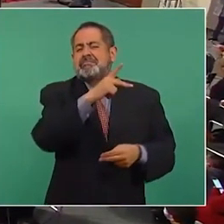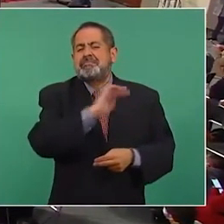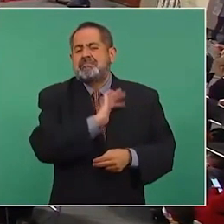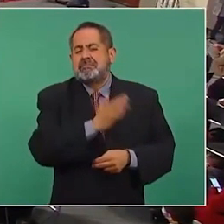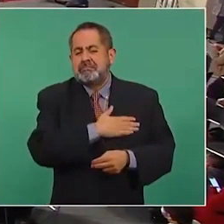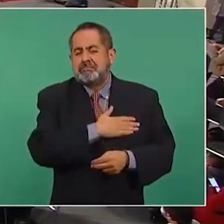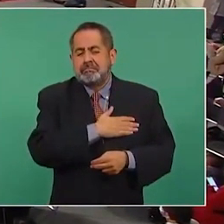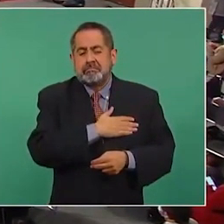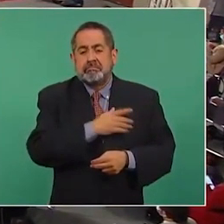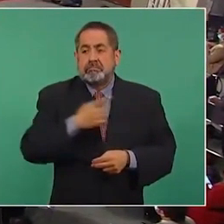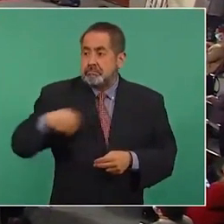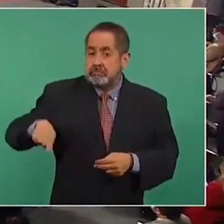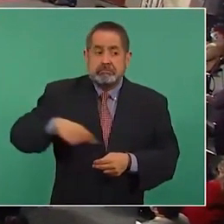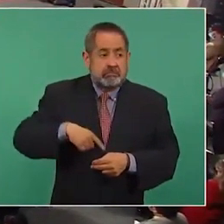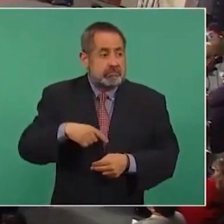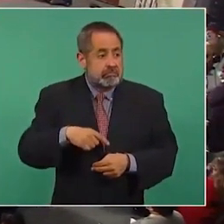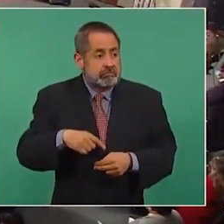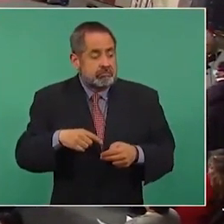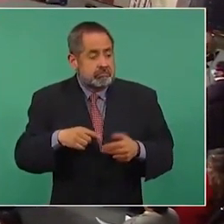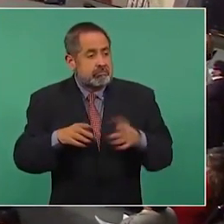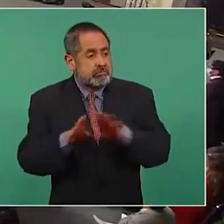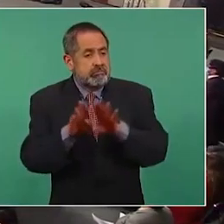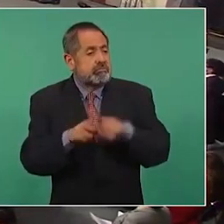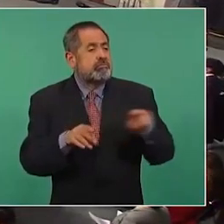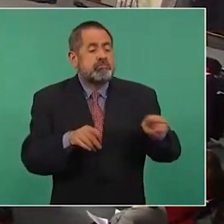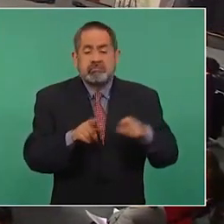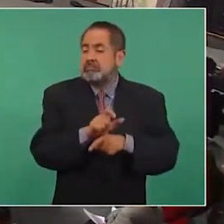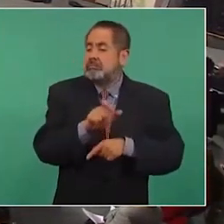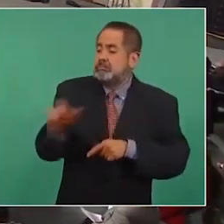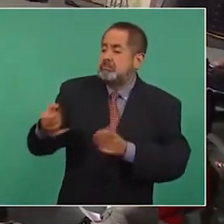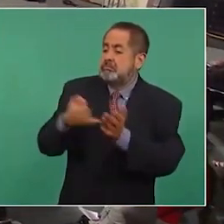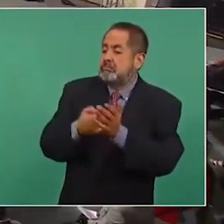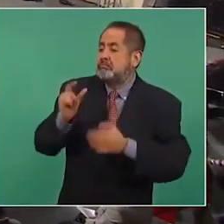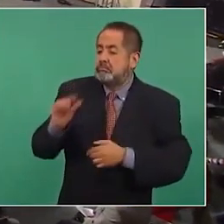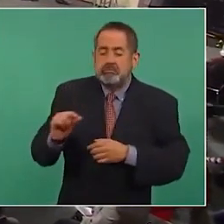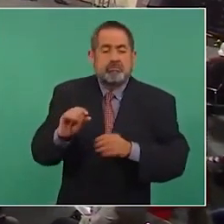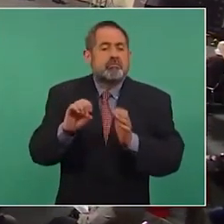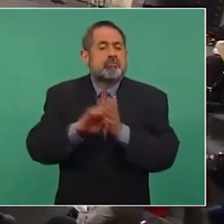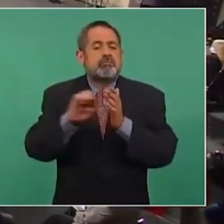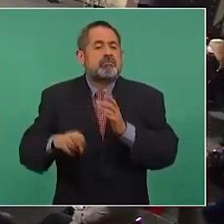que sigan pagando menos por la luz los de Oxxo,